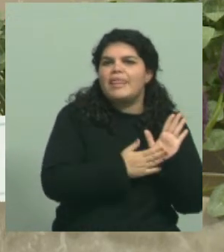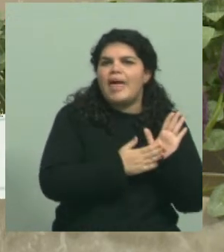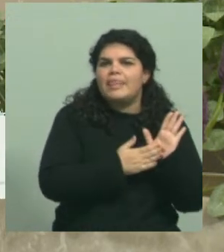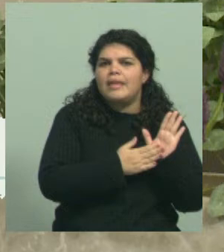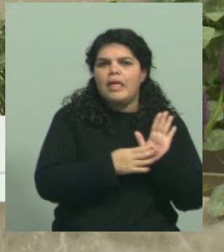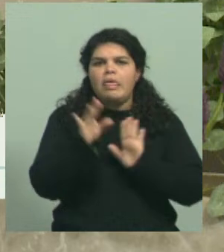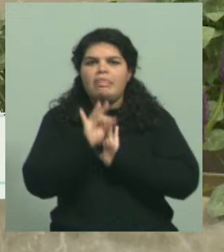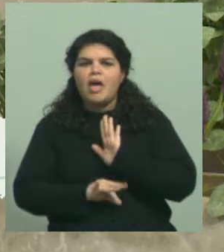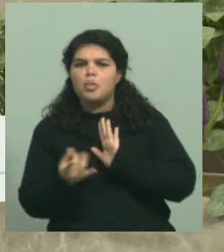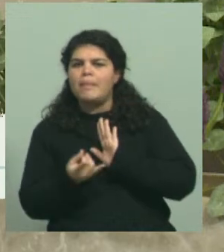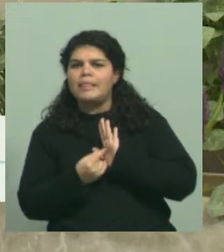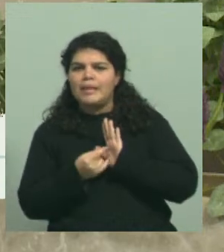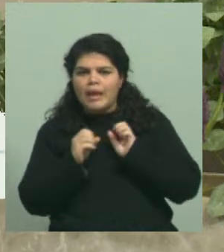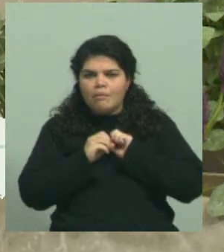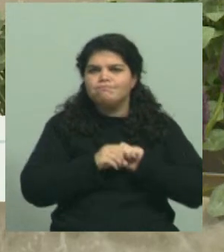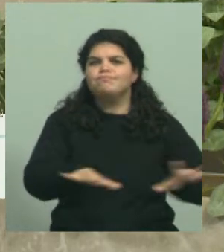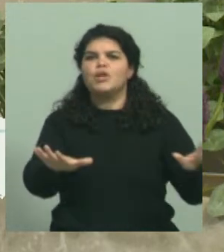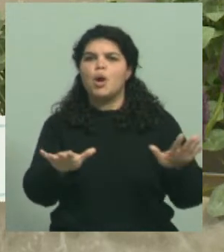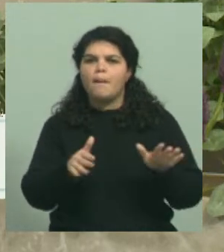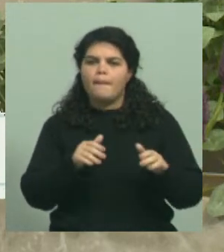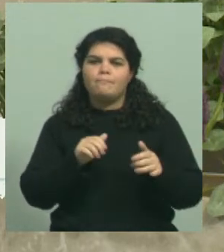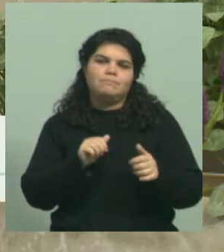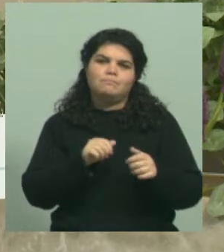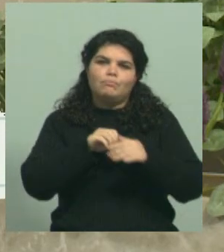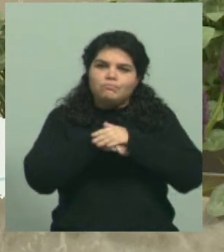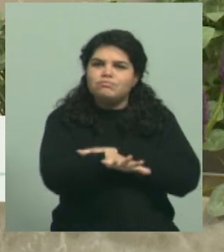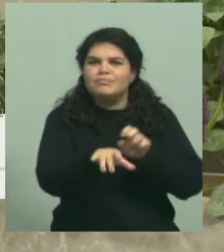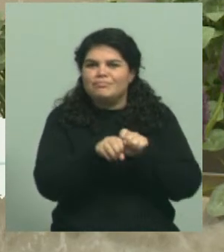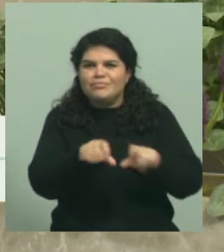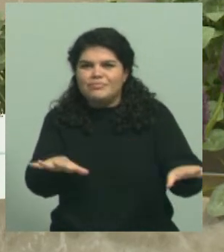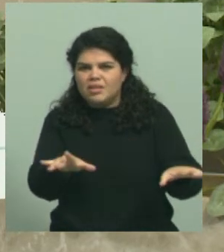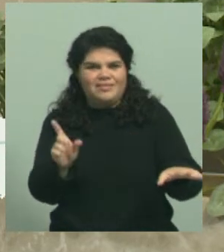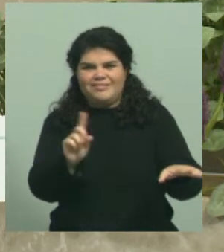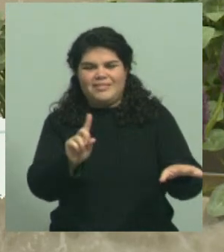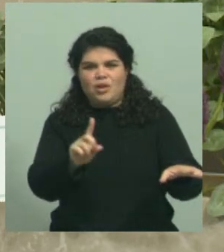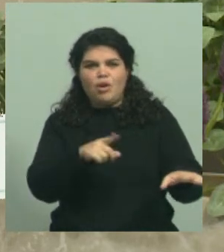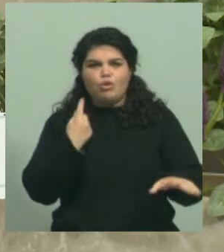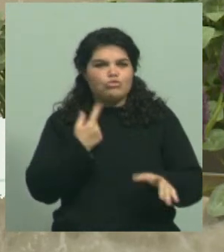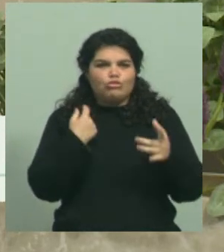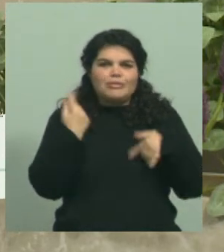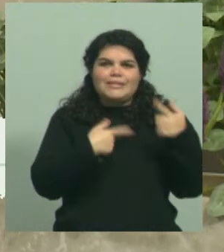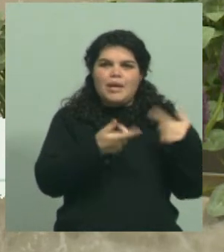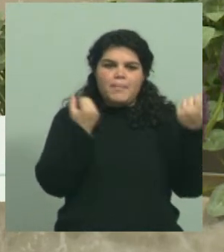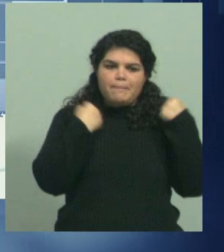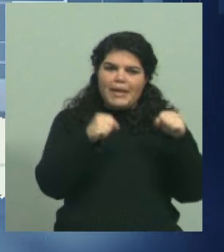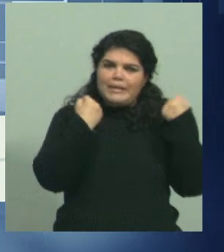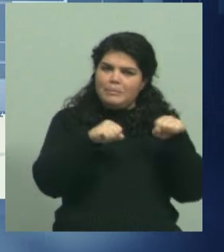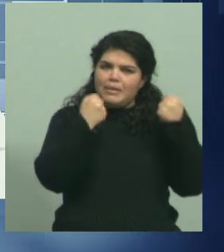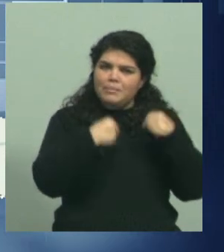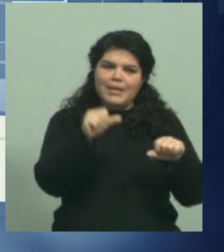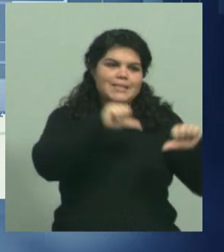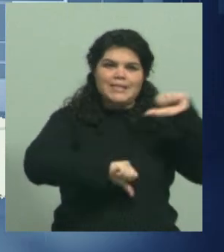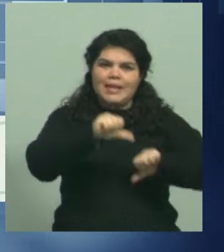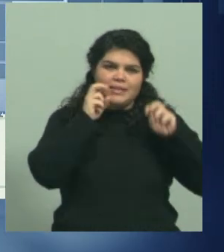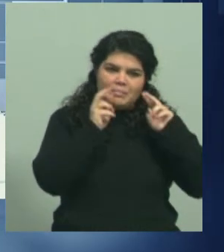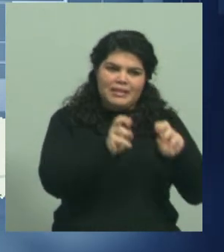datos que sean falsos. Obviamente estamos excluyendo malas prácticas, pero en general el sistema científico es muy robusto en